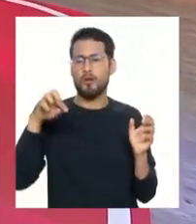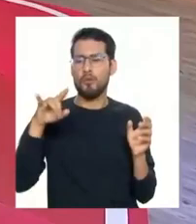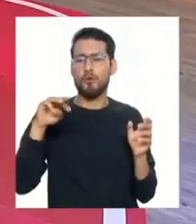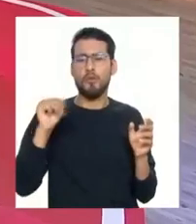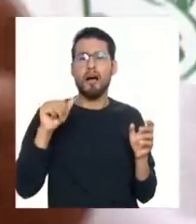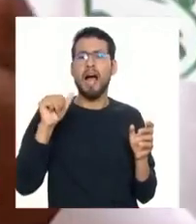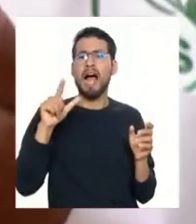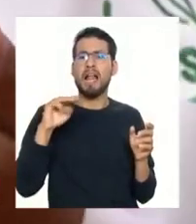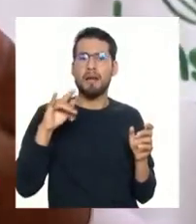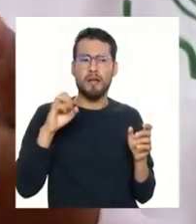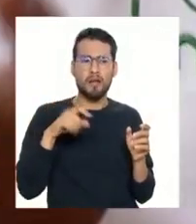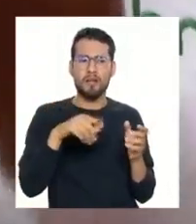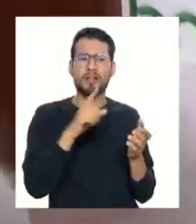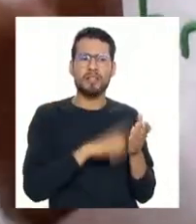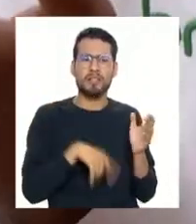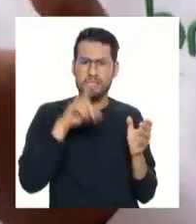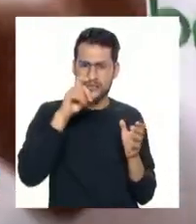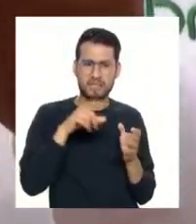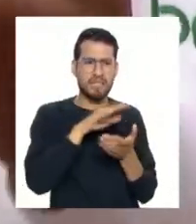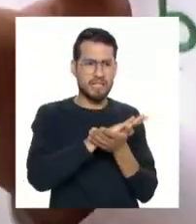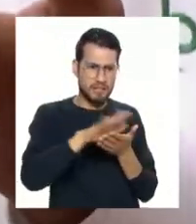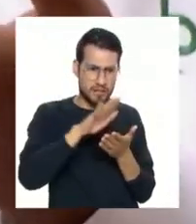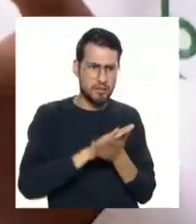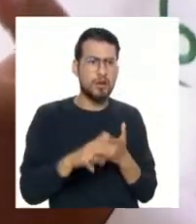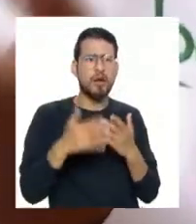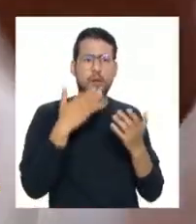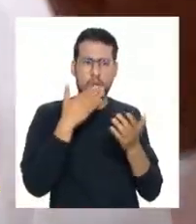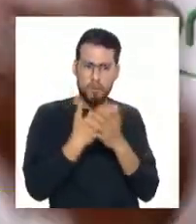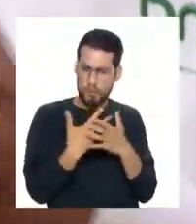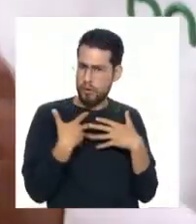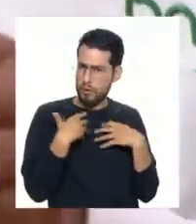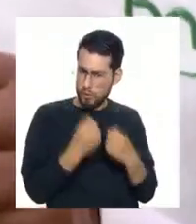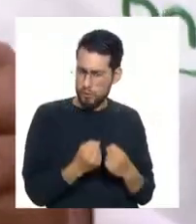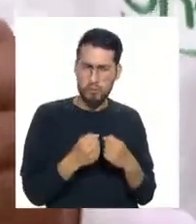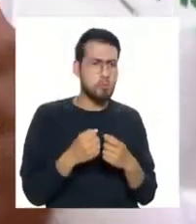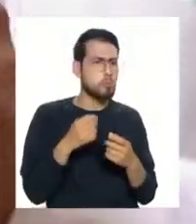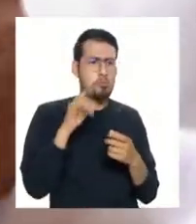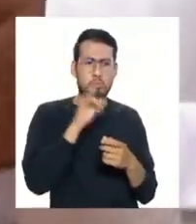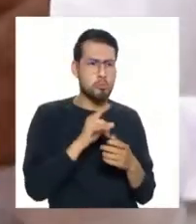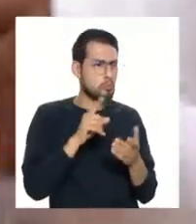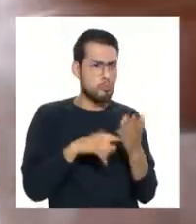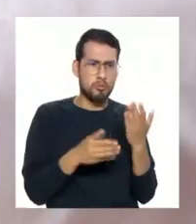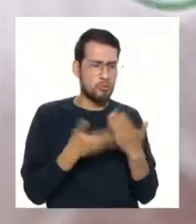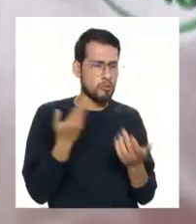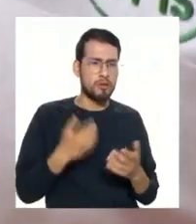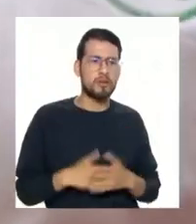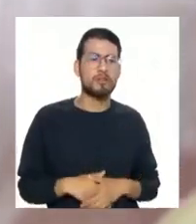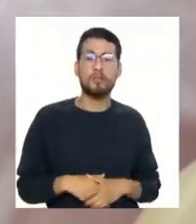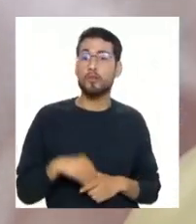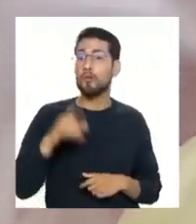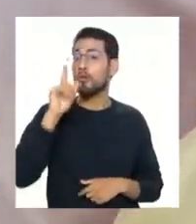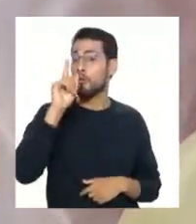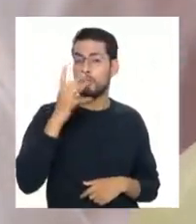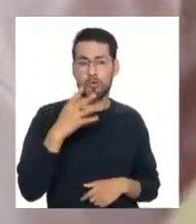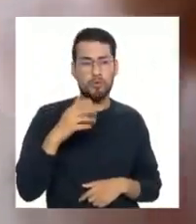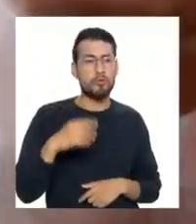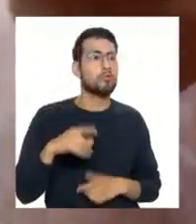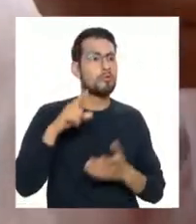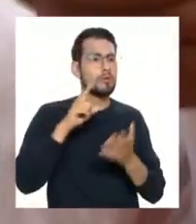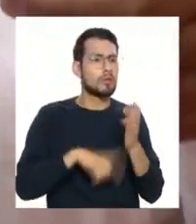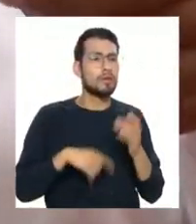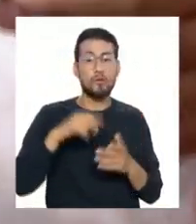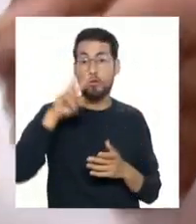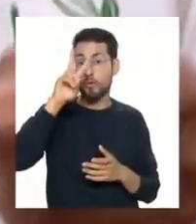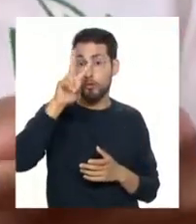Cumanat Alimentos. Es un desinfectante 100% orgánico, muy sencillo de usar. Únicamente